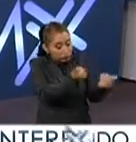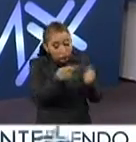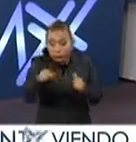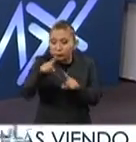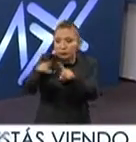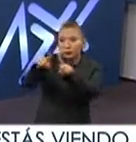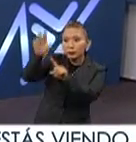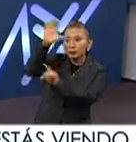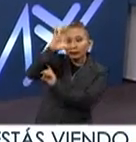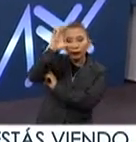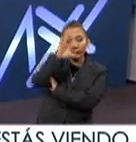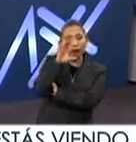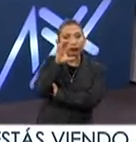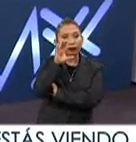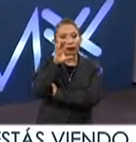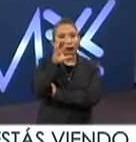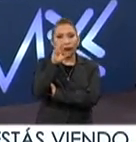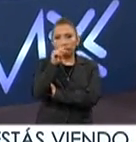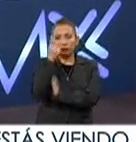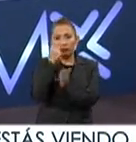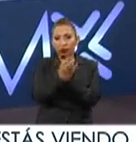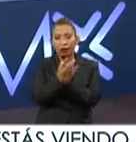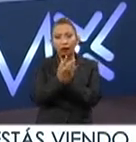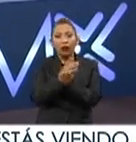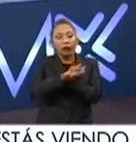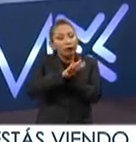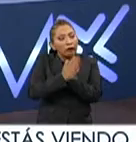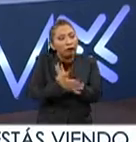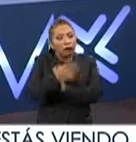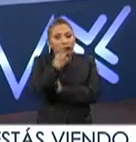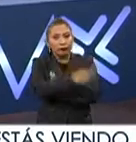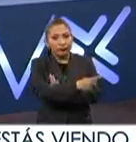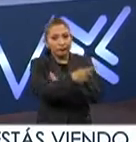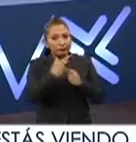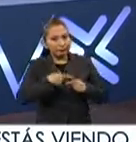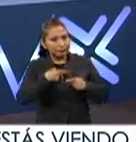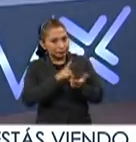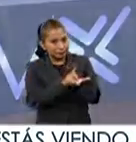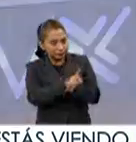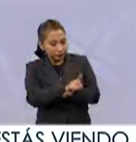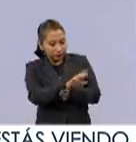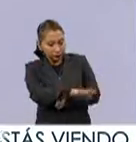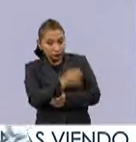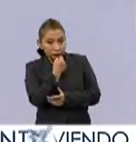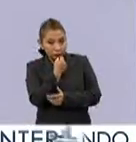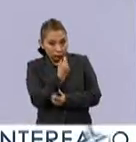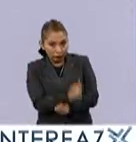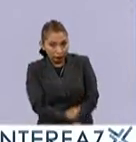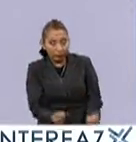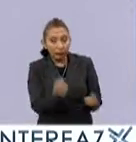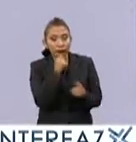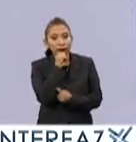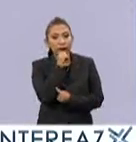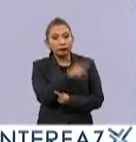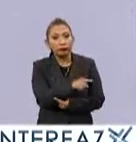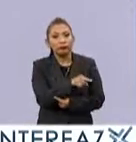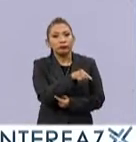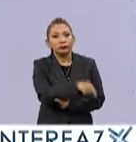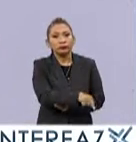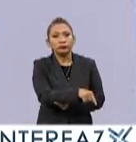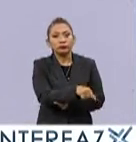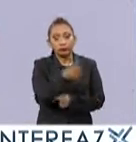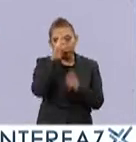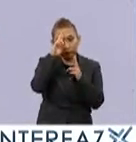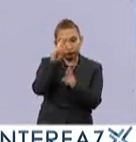la multiculturalidad, no solamente se convierten en sujetos de derecho desde chiquitos, sino que además de